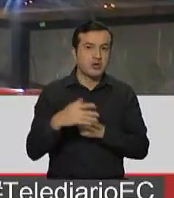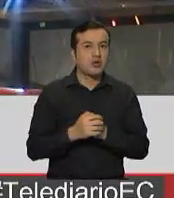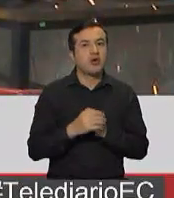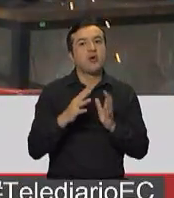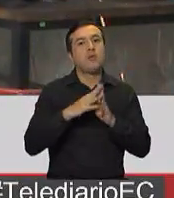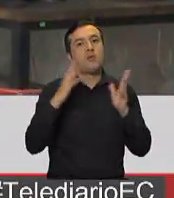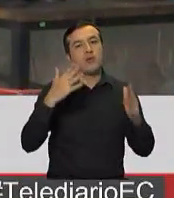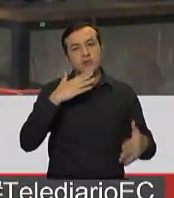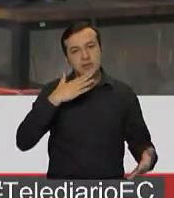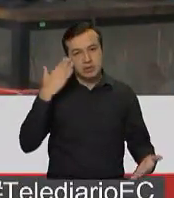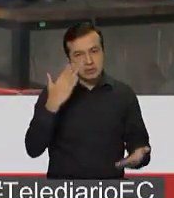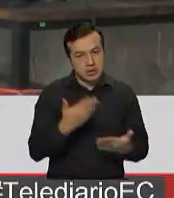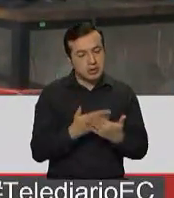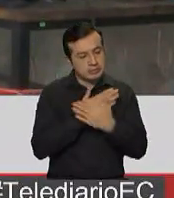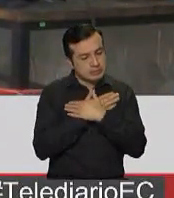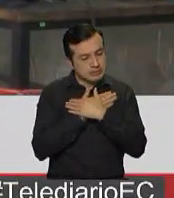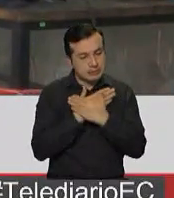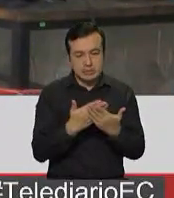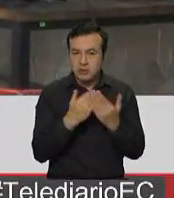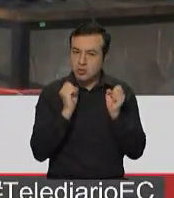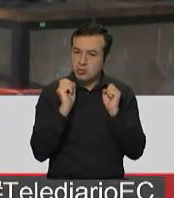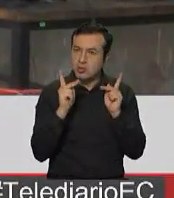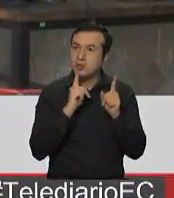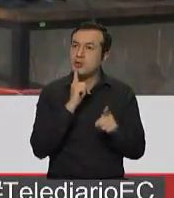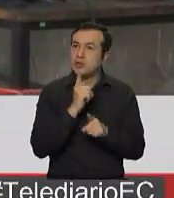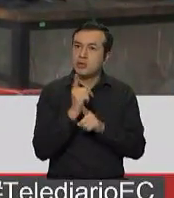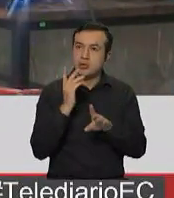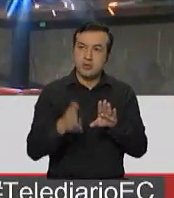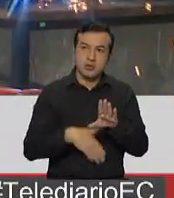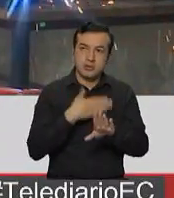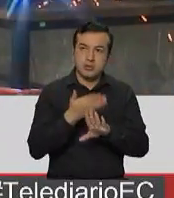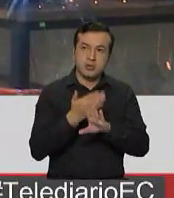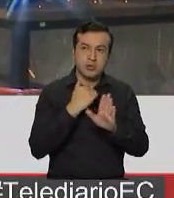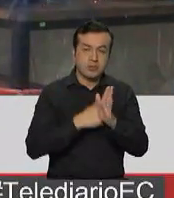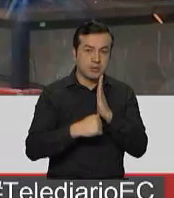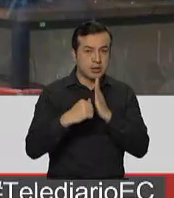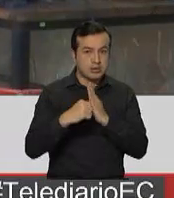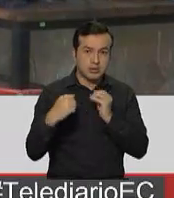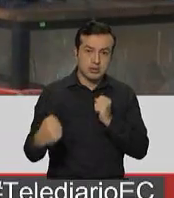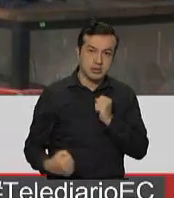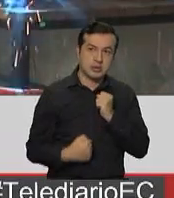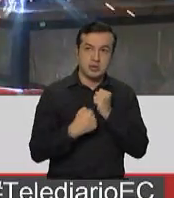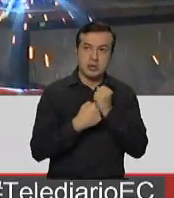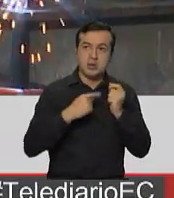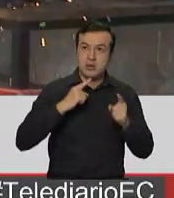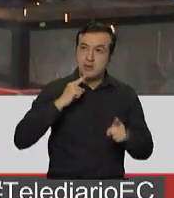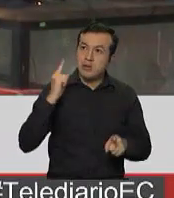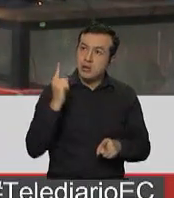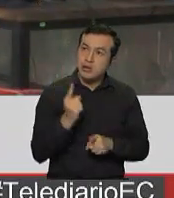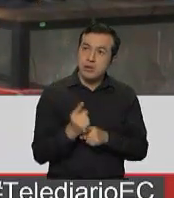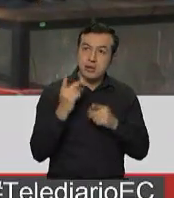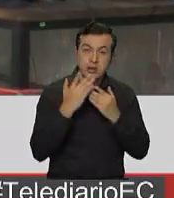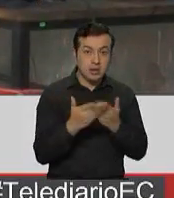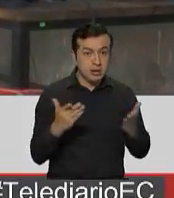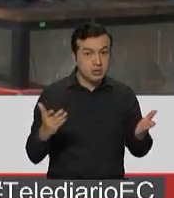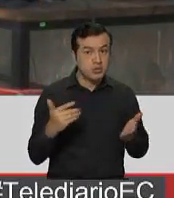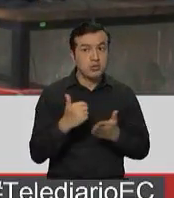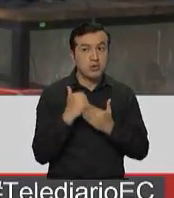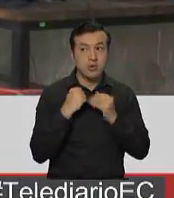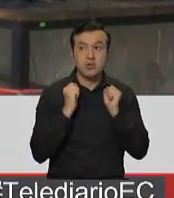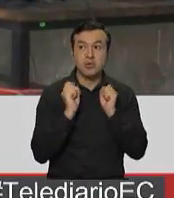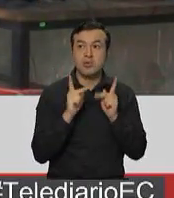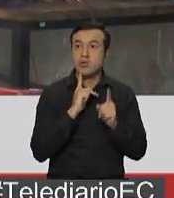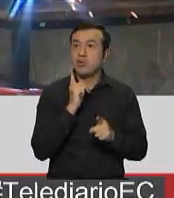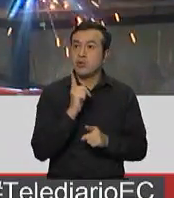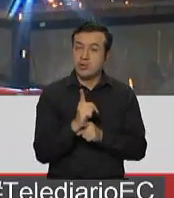agradezco y felicito esta oportunidad que se está planteando desde el Ministerio, porque realmente representa una oportunidad